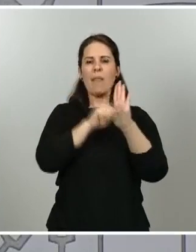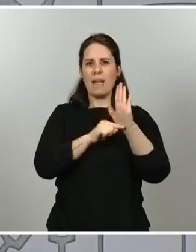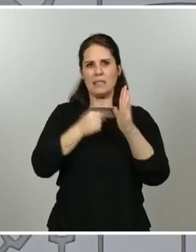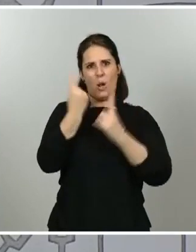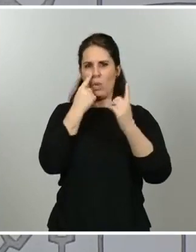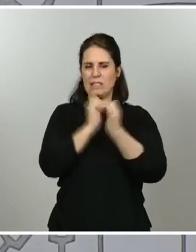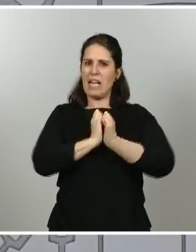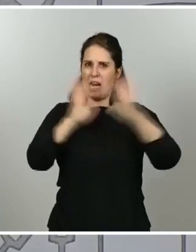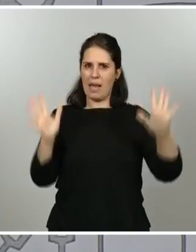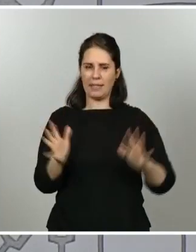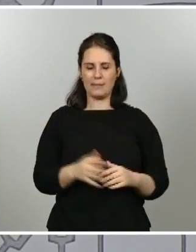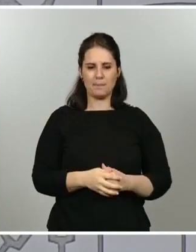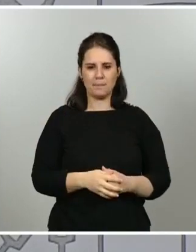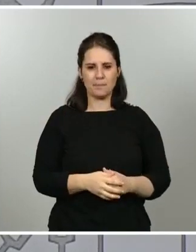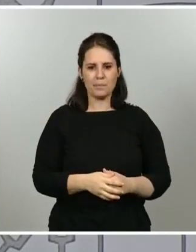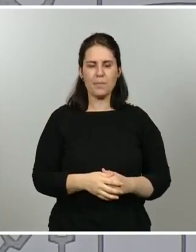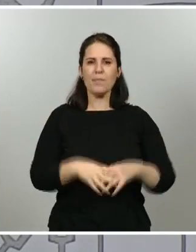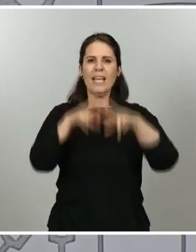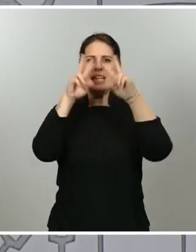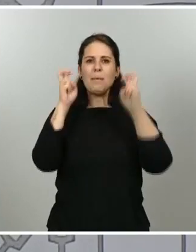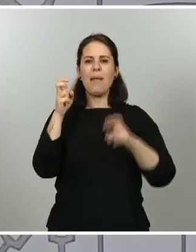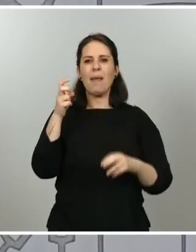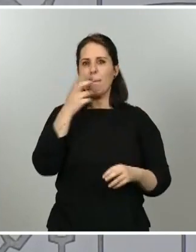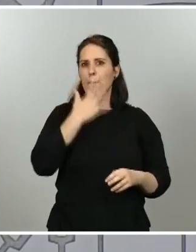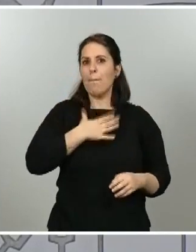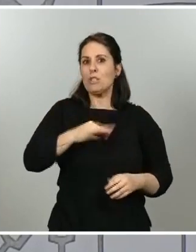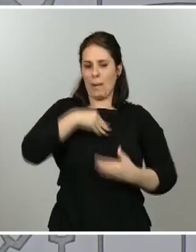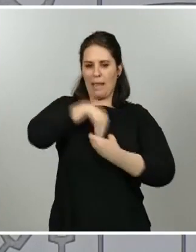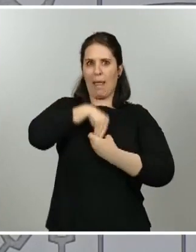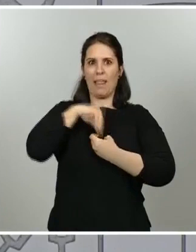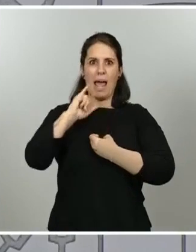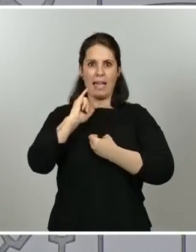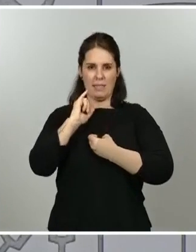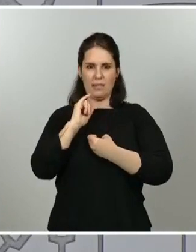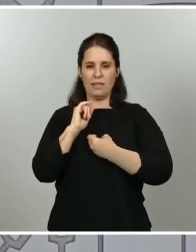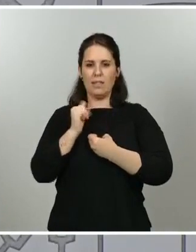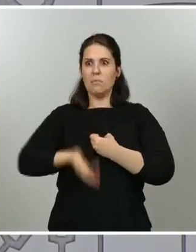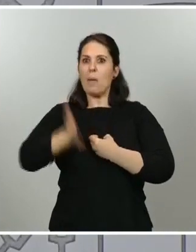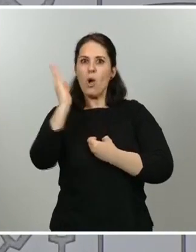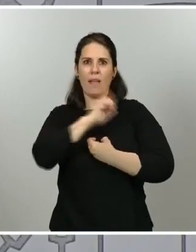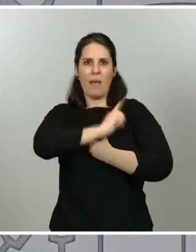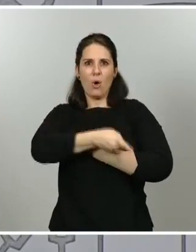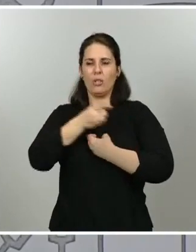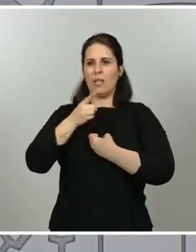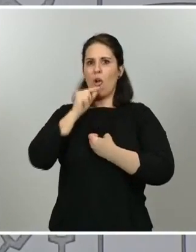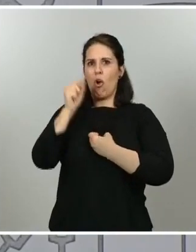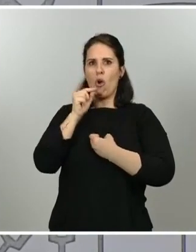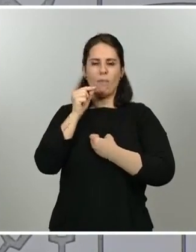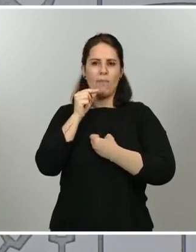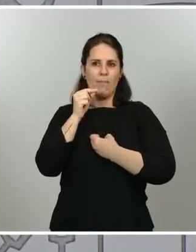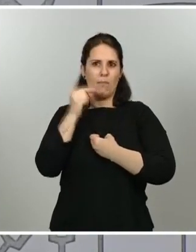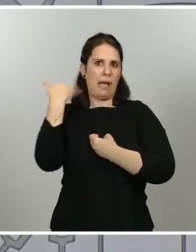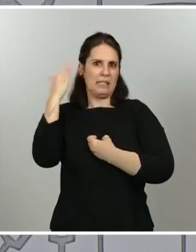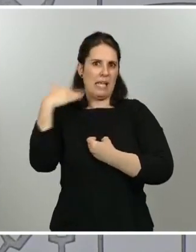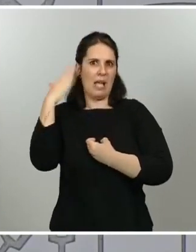tema de la transmisión, cuando empecemos a dar paseos y a hacer deporte, está claro, todo el mundo conoce ya cuáles